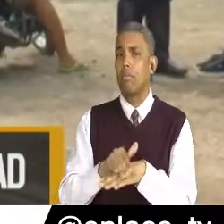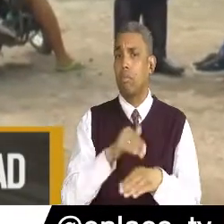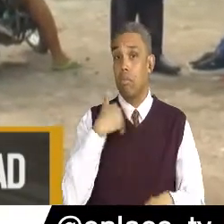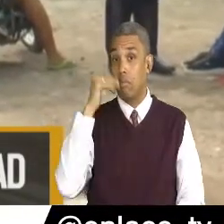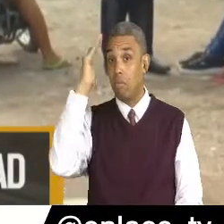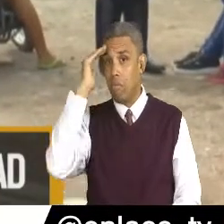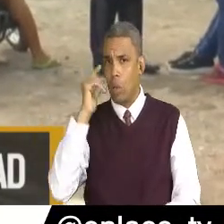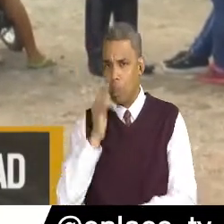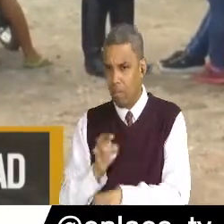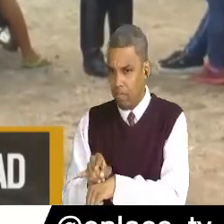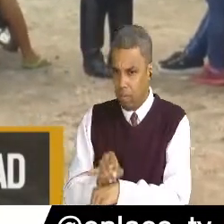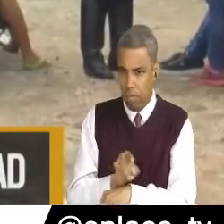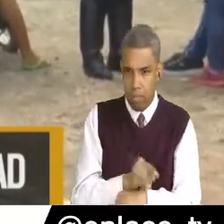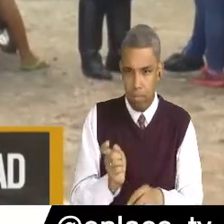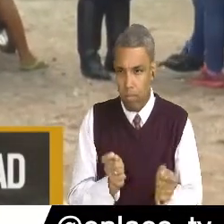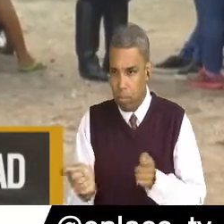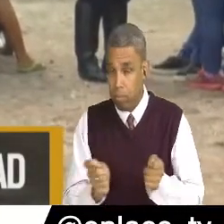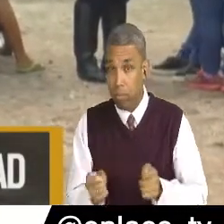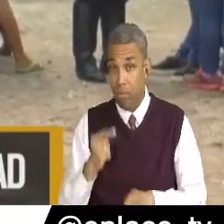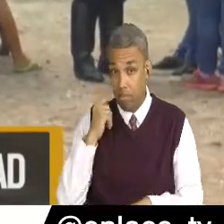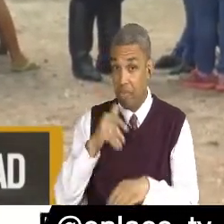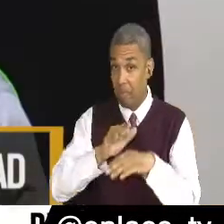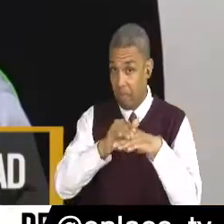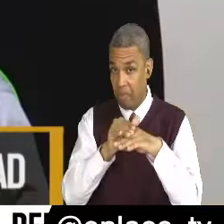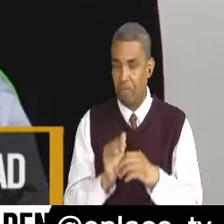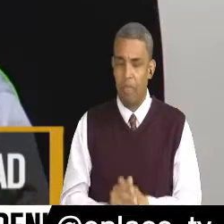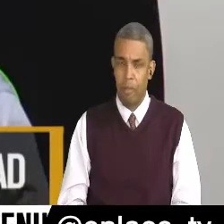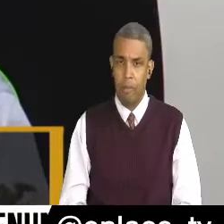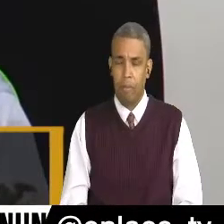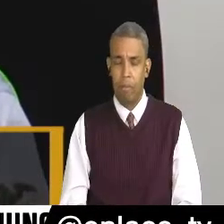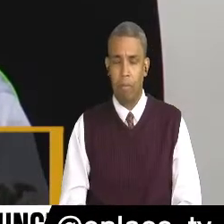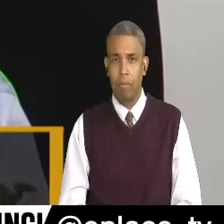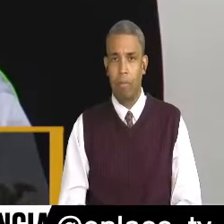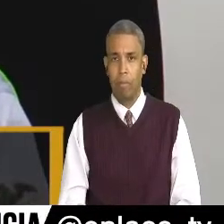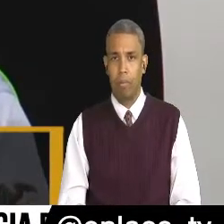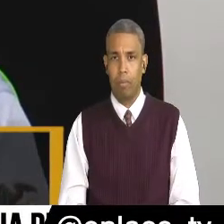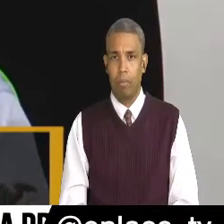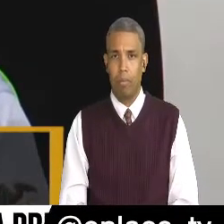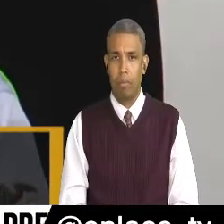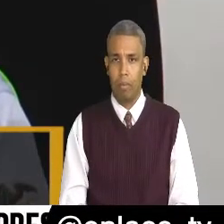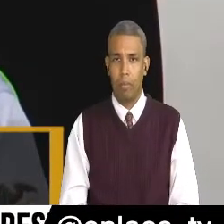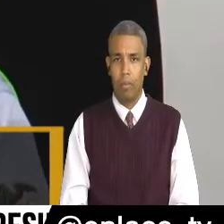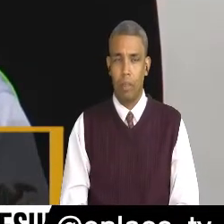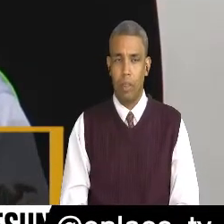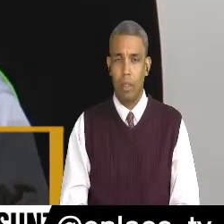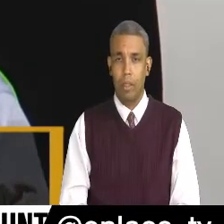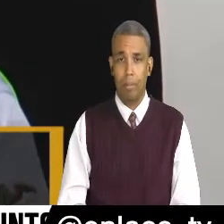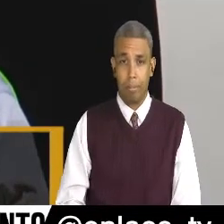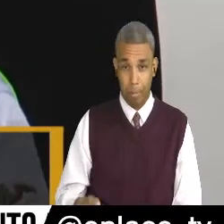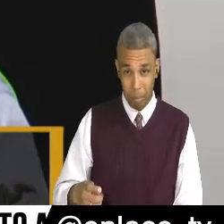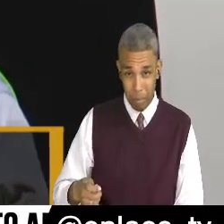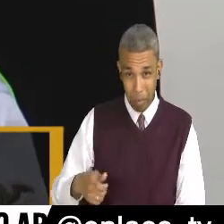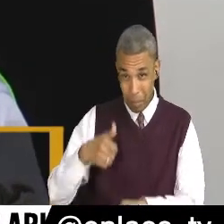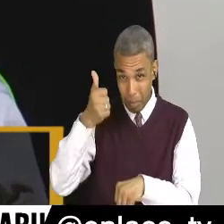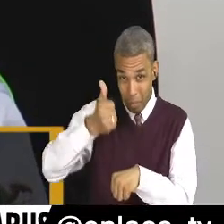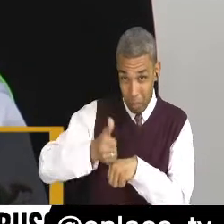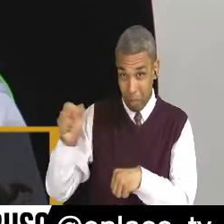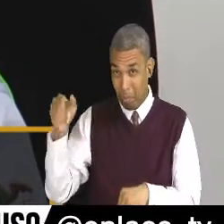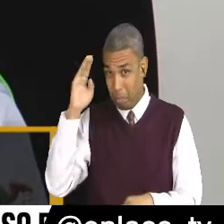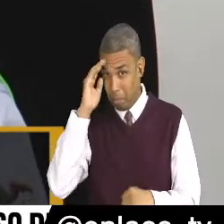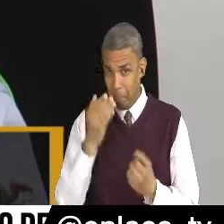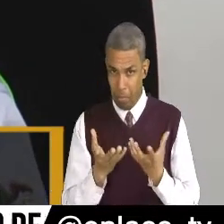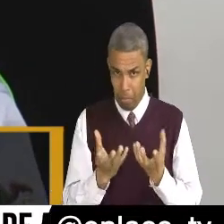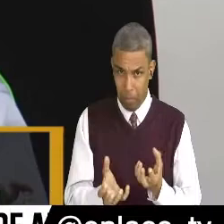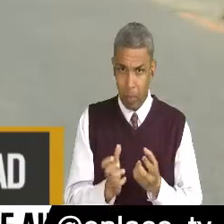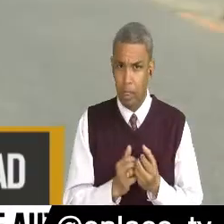para el control de la movilidad en el puerto petrolero. Efectivamente, dentro de los planes que tiene el señor director, se quieren conformar unos grupos de